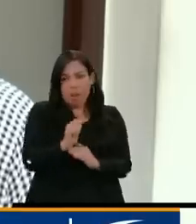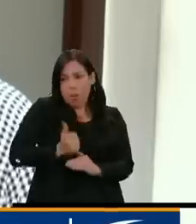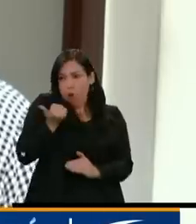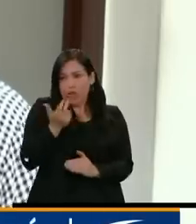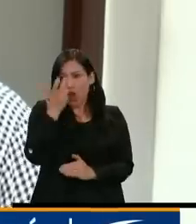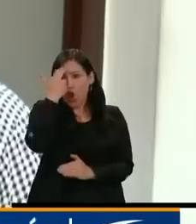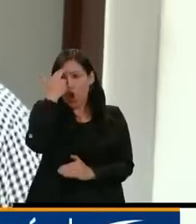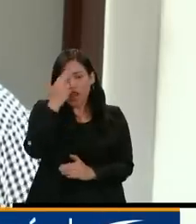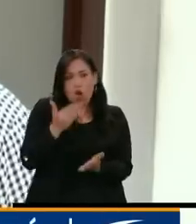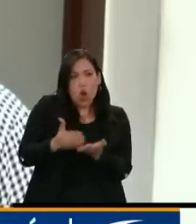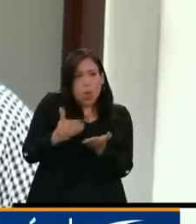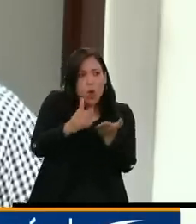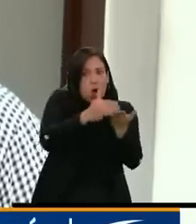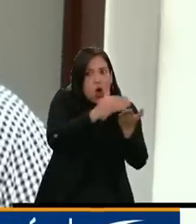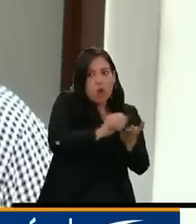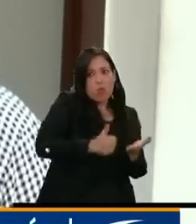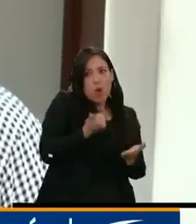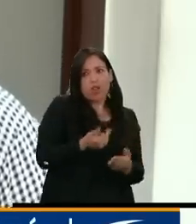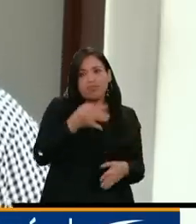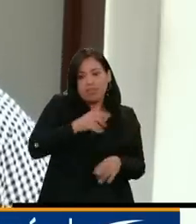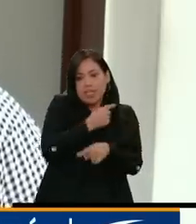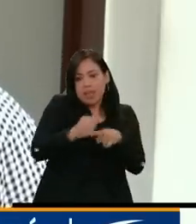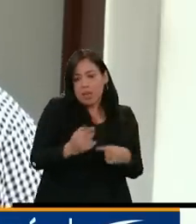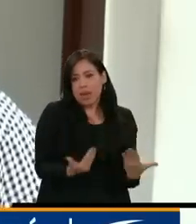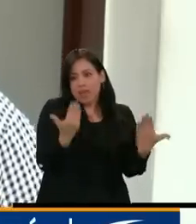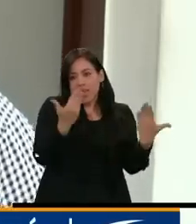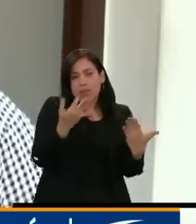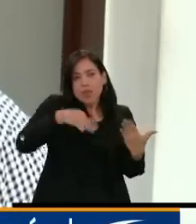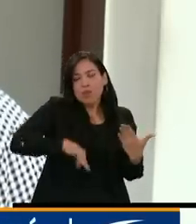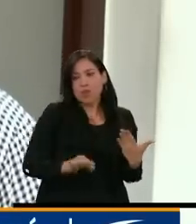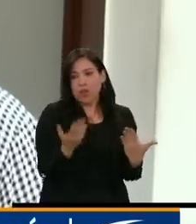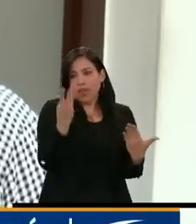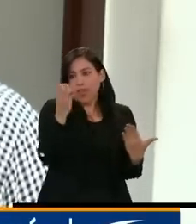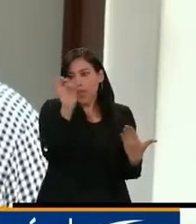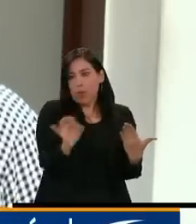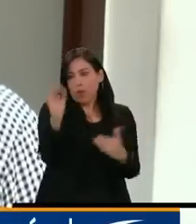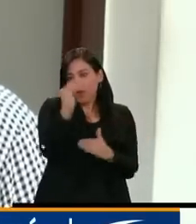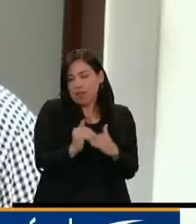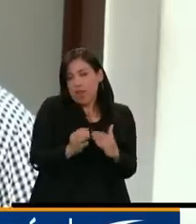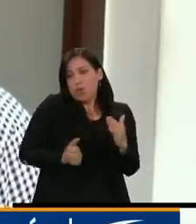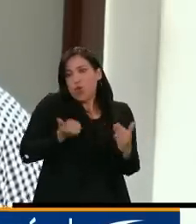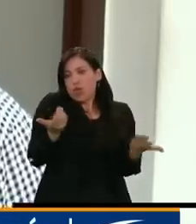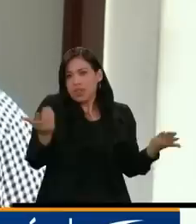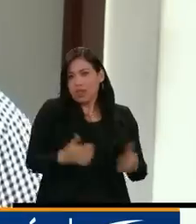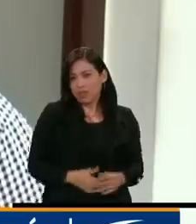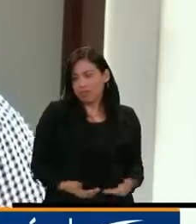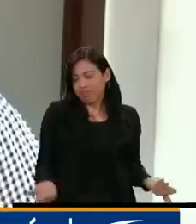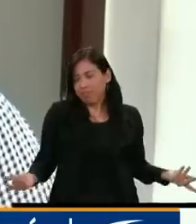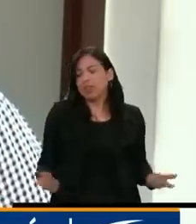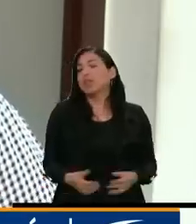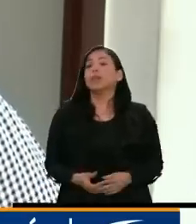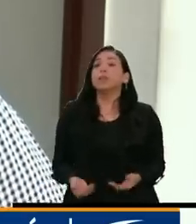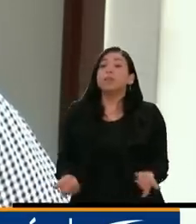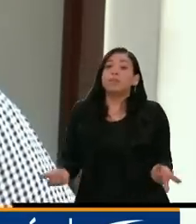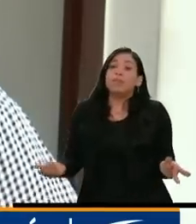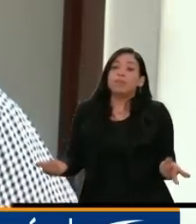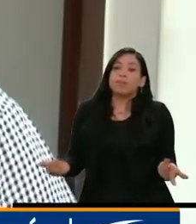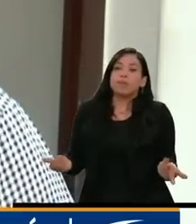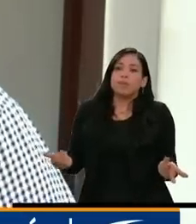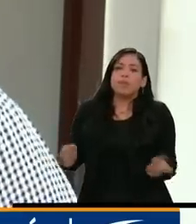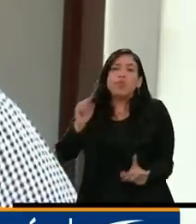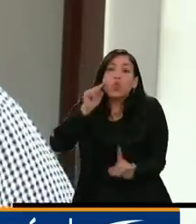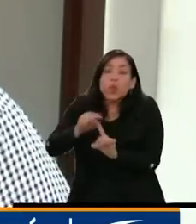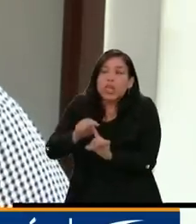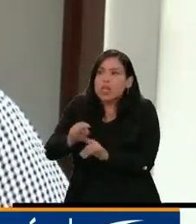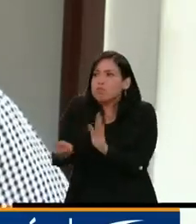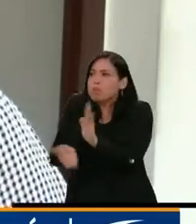que compro una mayor cantidad que me alcance para toda la semana o para 15 días si está en mi presupuesto hacerlo, con tal de